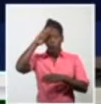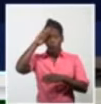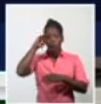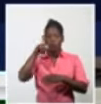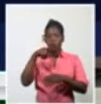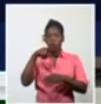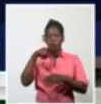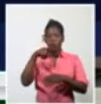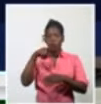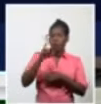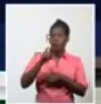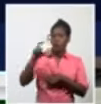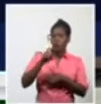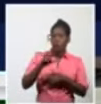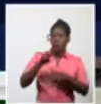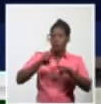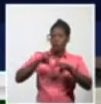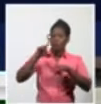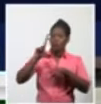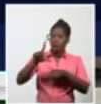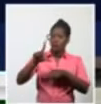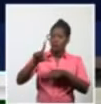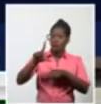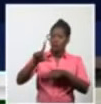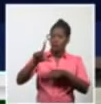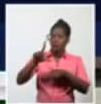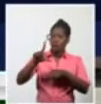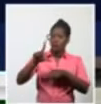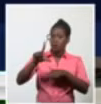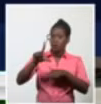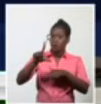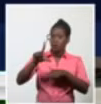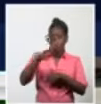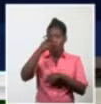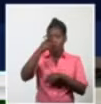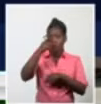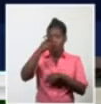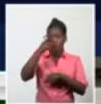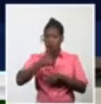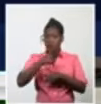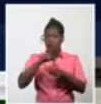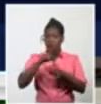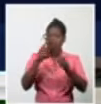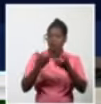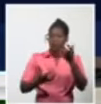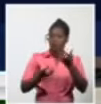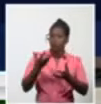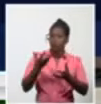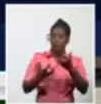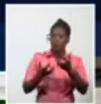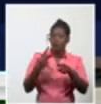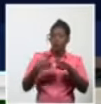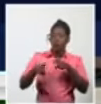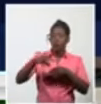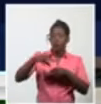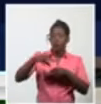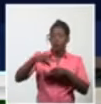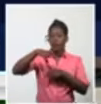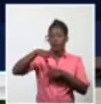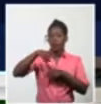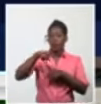Camagüey, el de Holguín, el de Ciego de Ávila, el de Cienfuegos y el de Pinar del Río como